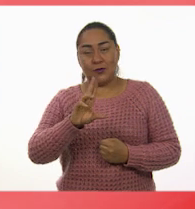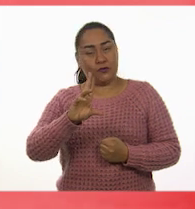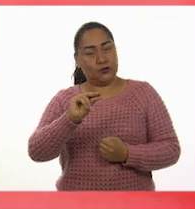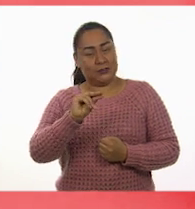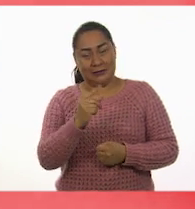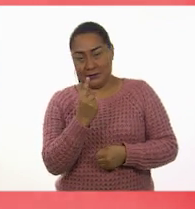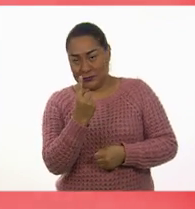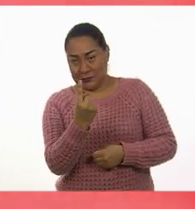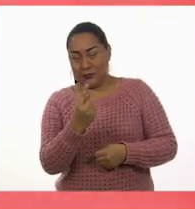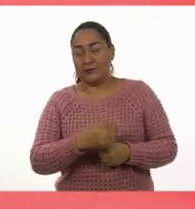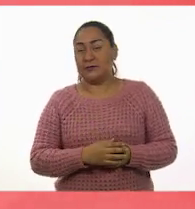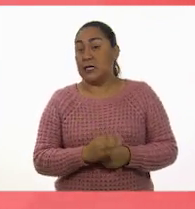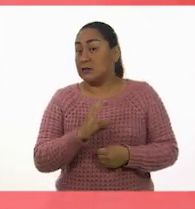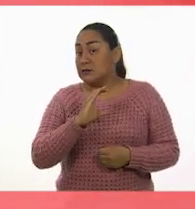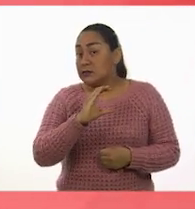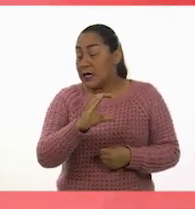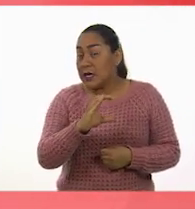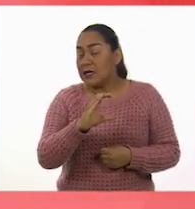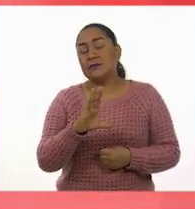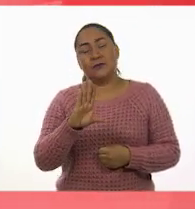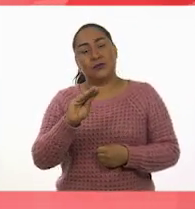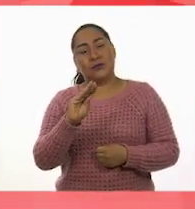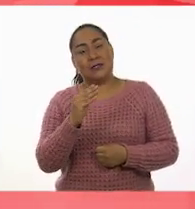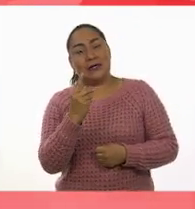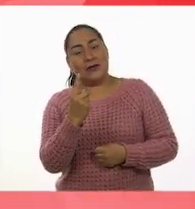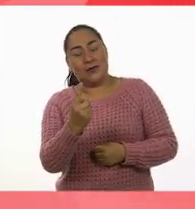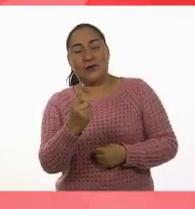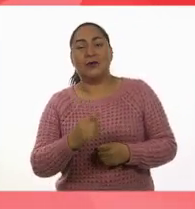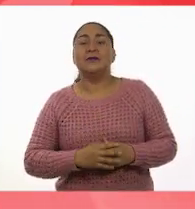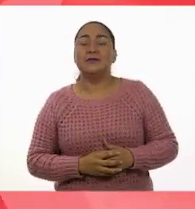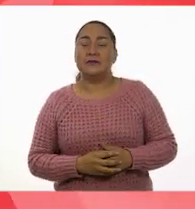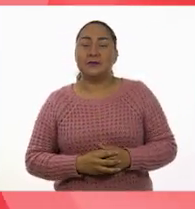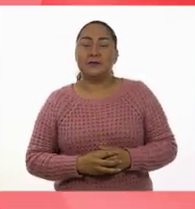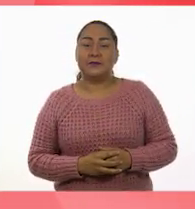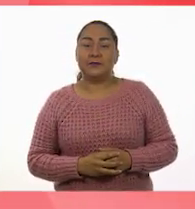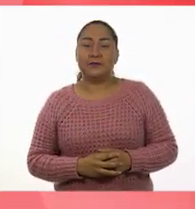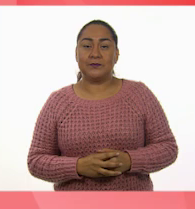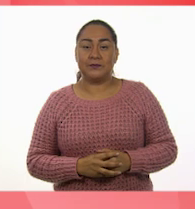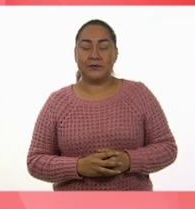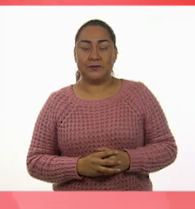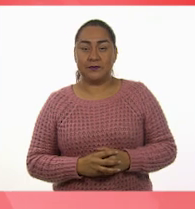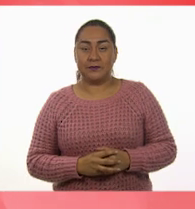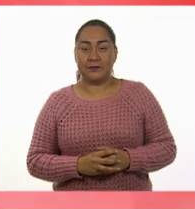81. C, 91.